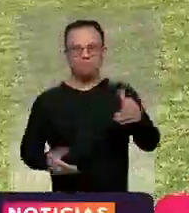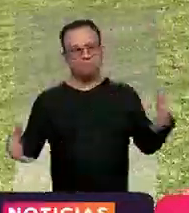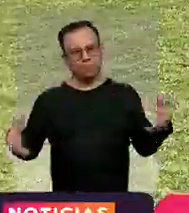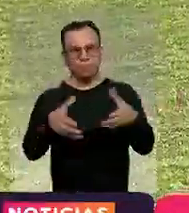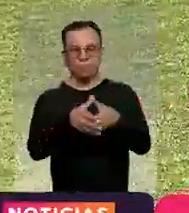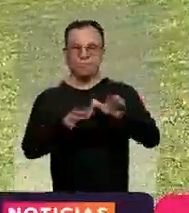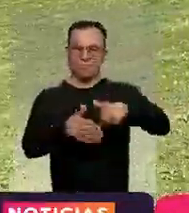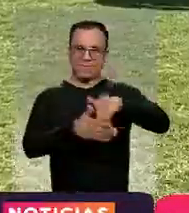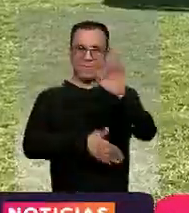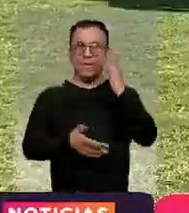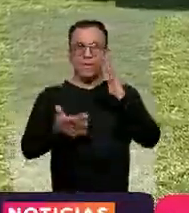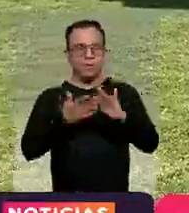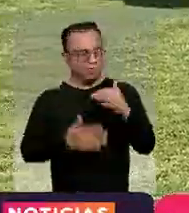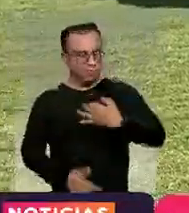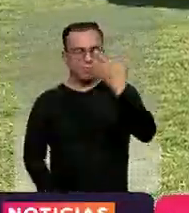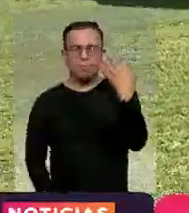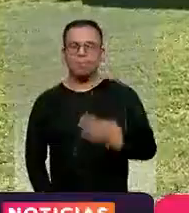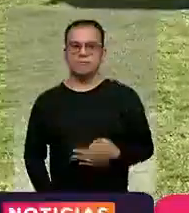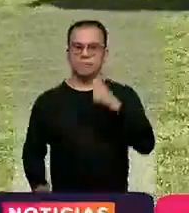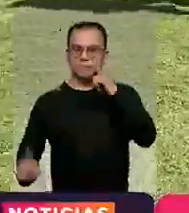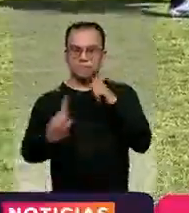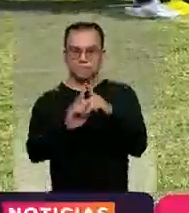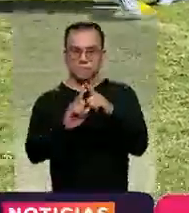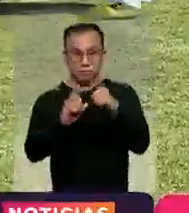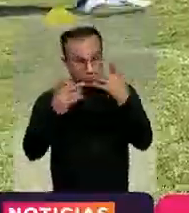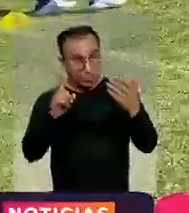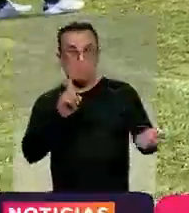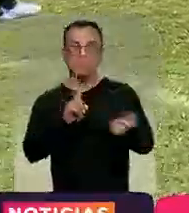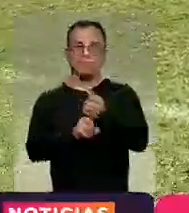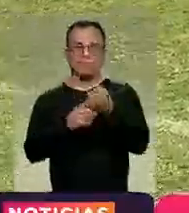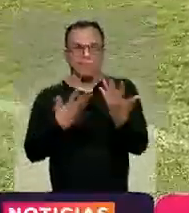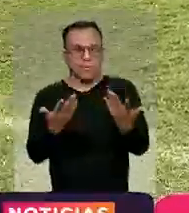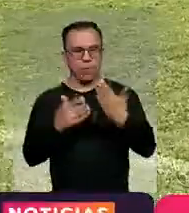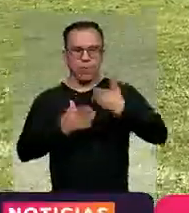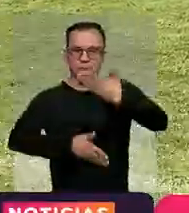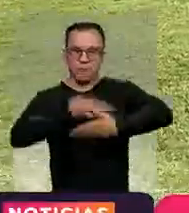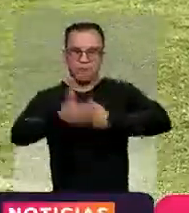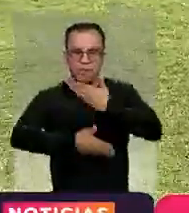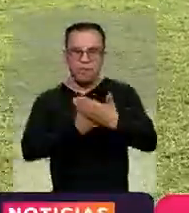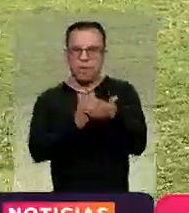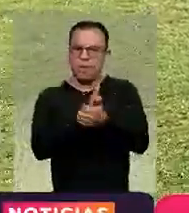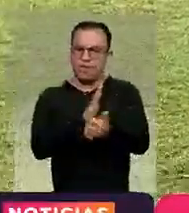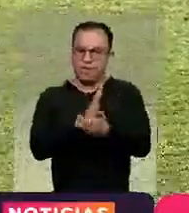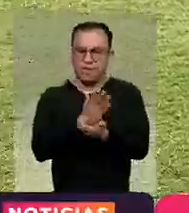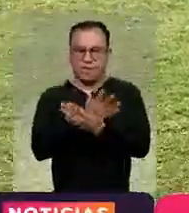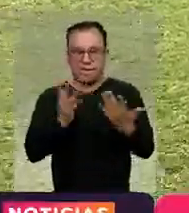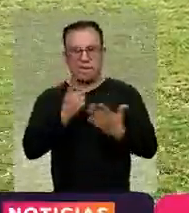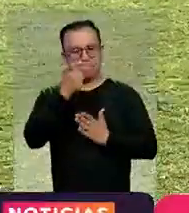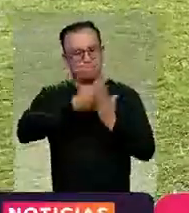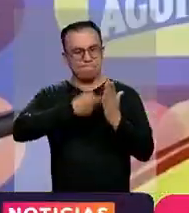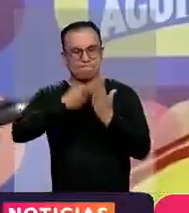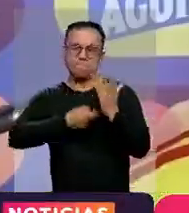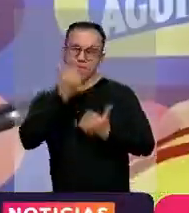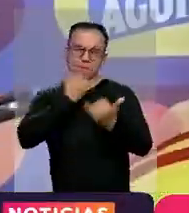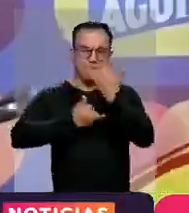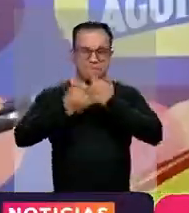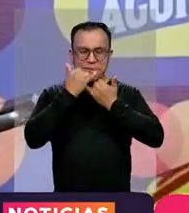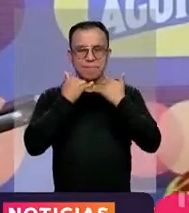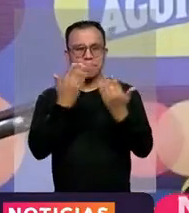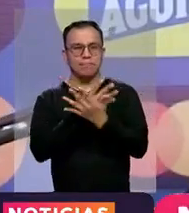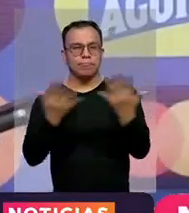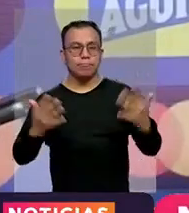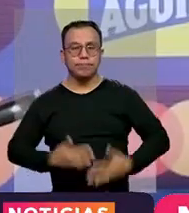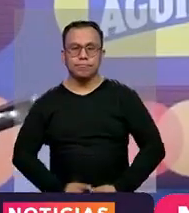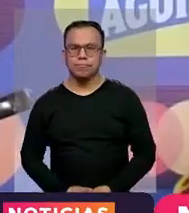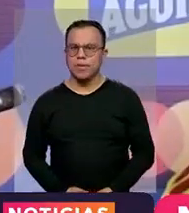eso, siempre debe estar el objetivo y lograrlo requiere fortalecer virtudes y corregir defectos. Las reflexiones